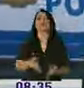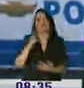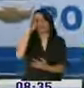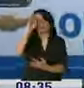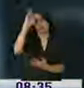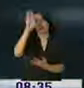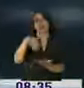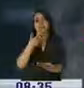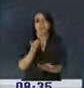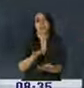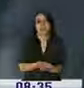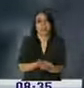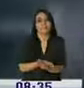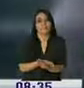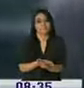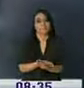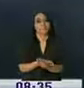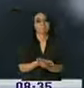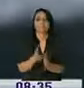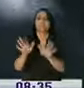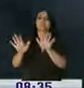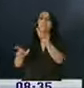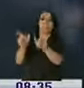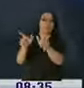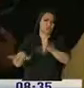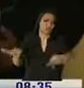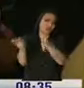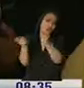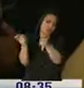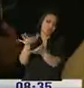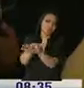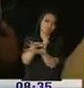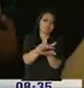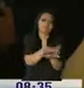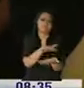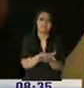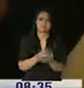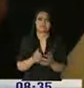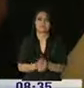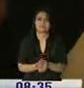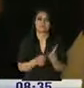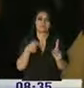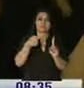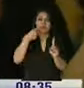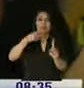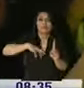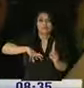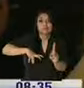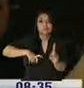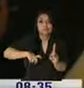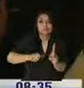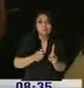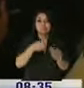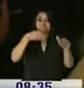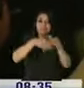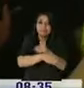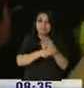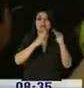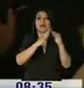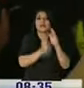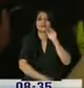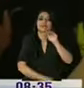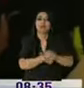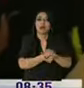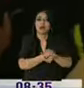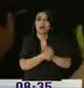policía, quienes intentaron controlar los ánimos. Han habido un intento de robo, al momento han ingresado al domicilio, ya se ha logrado